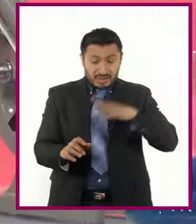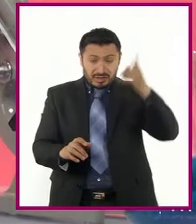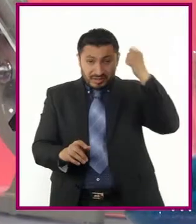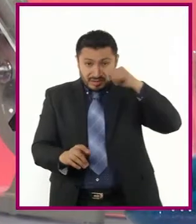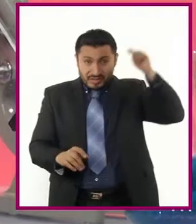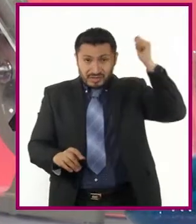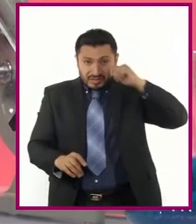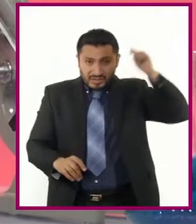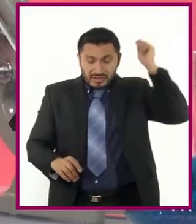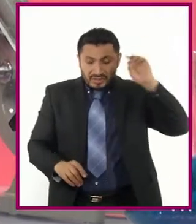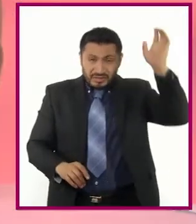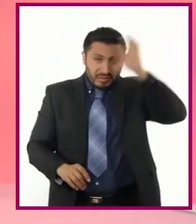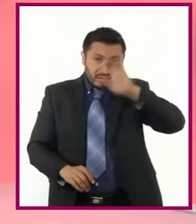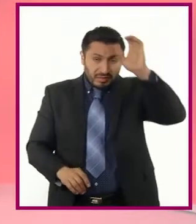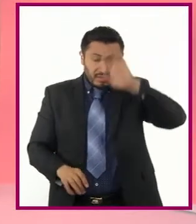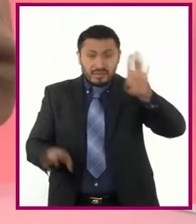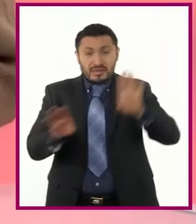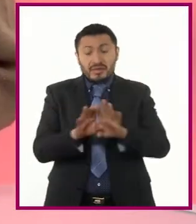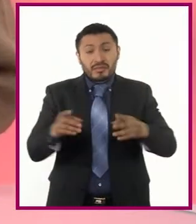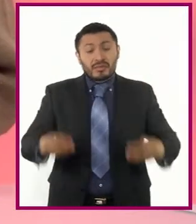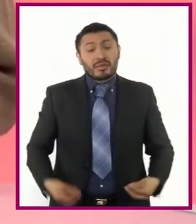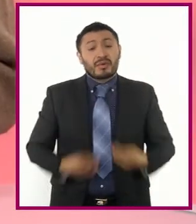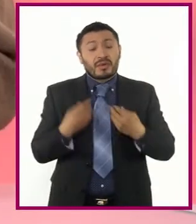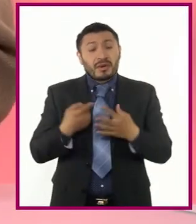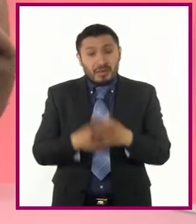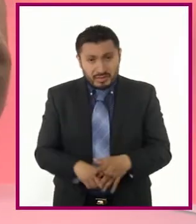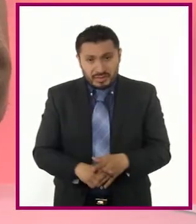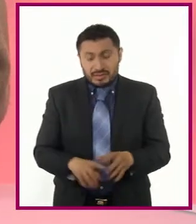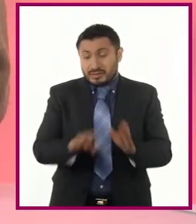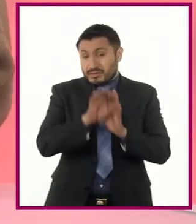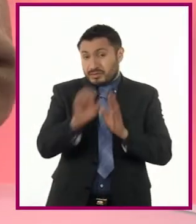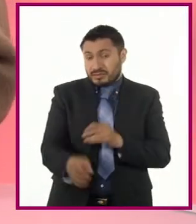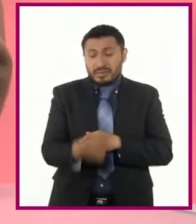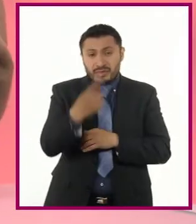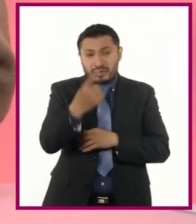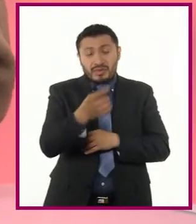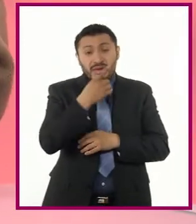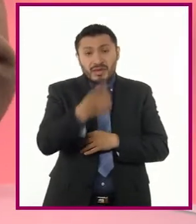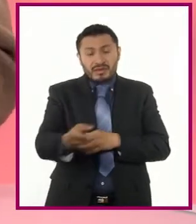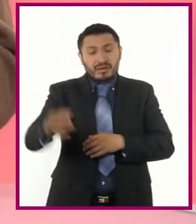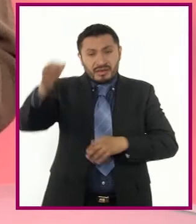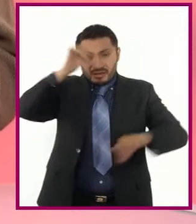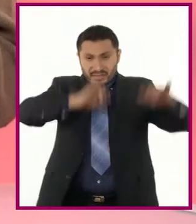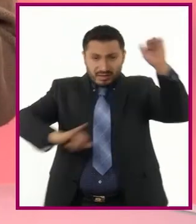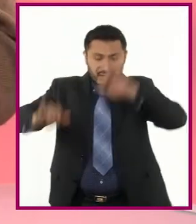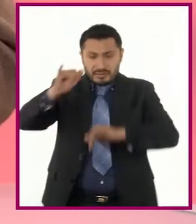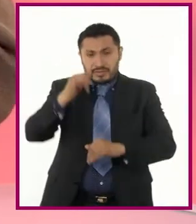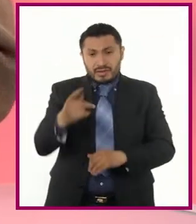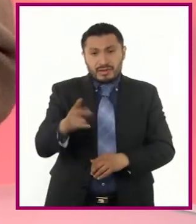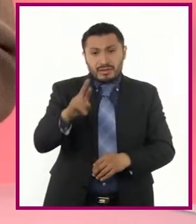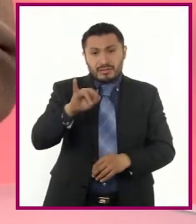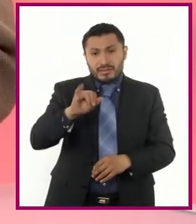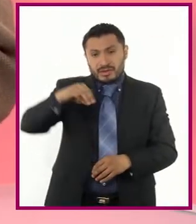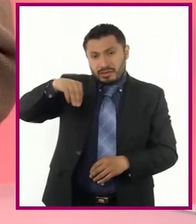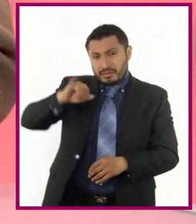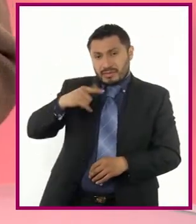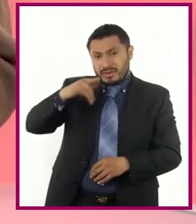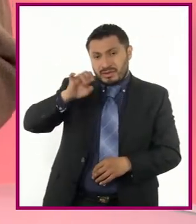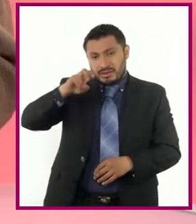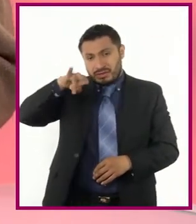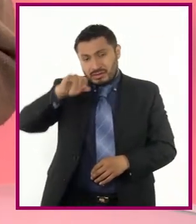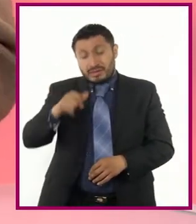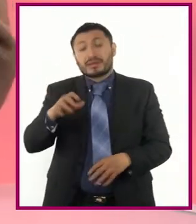del origen de la vida, precisamente una de ellas habla de la teoría de la química primigenia, ¿no? Entonces nos habla cómo estos elementos